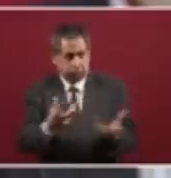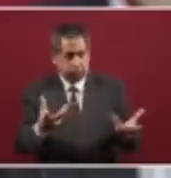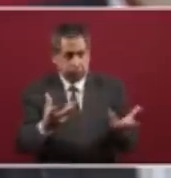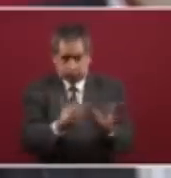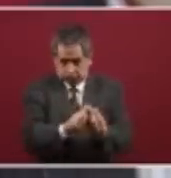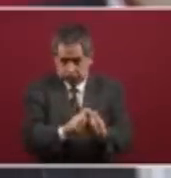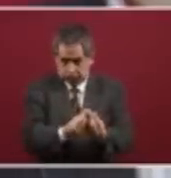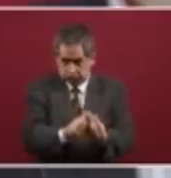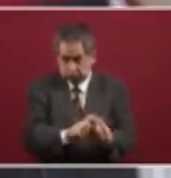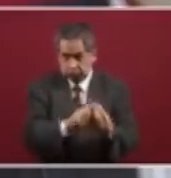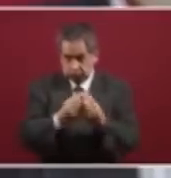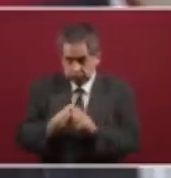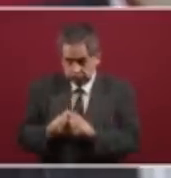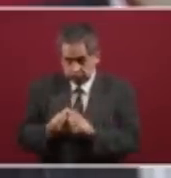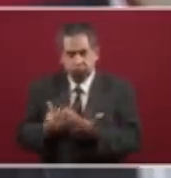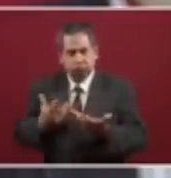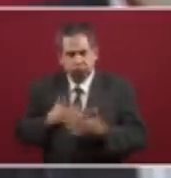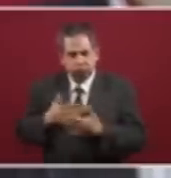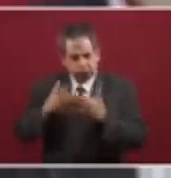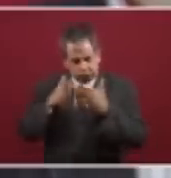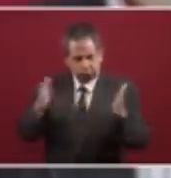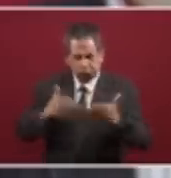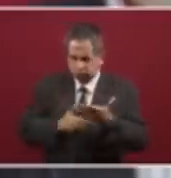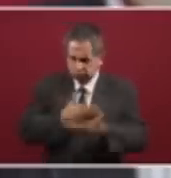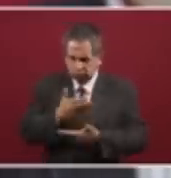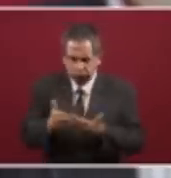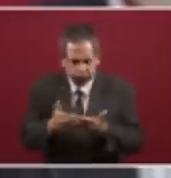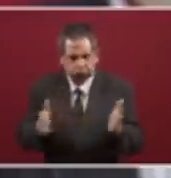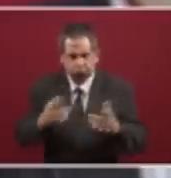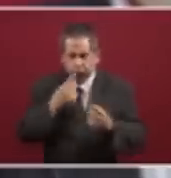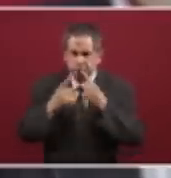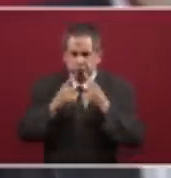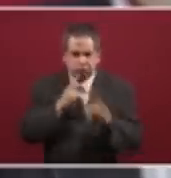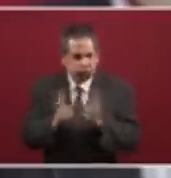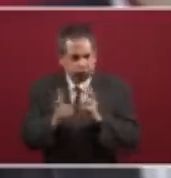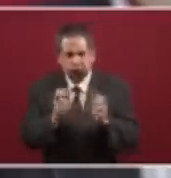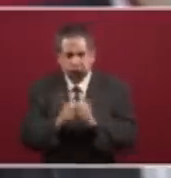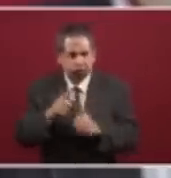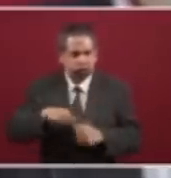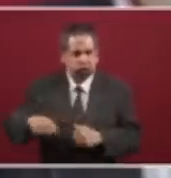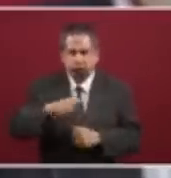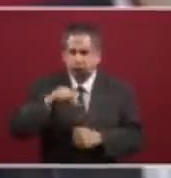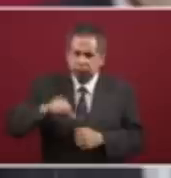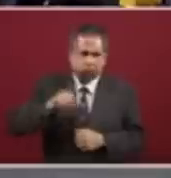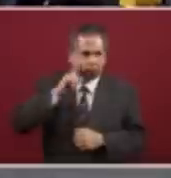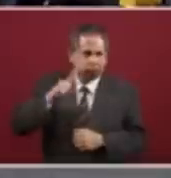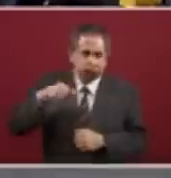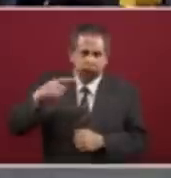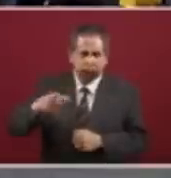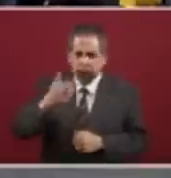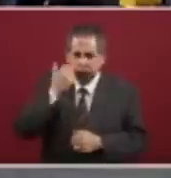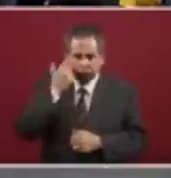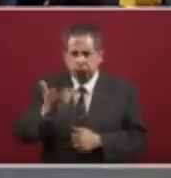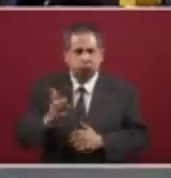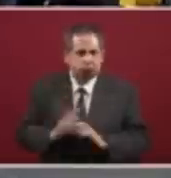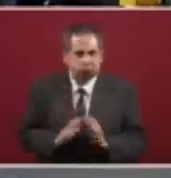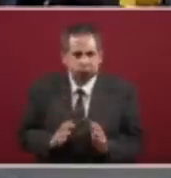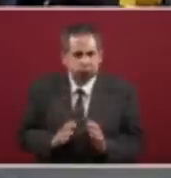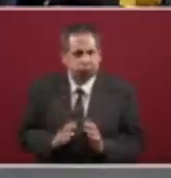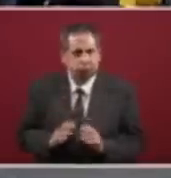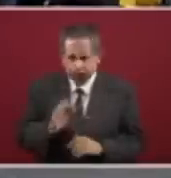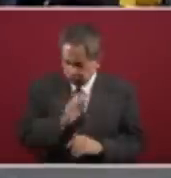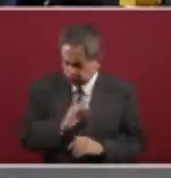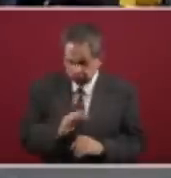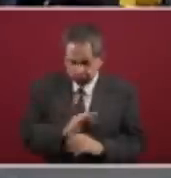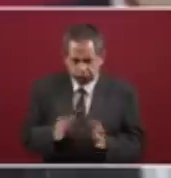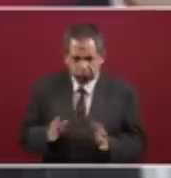y estoy abierto al diálogo hoy mañana cuando este